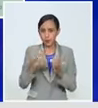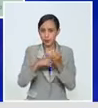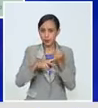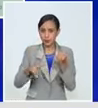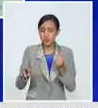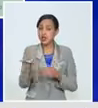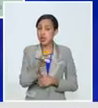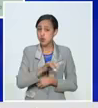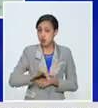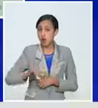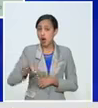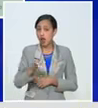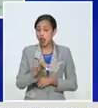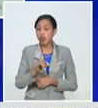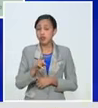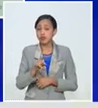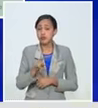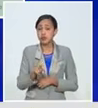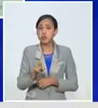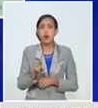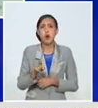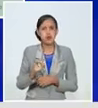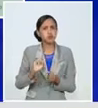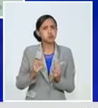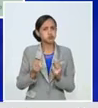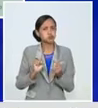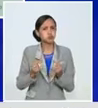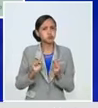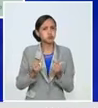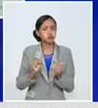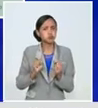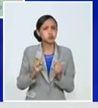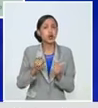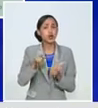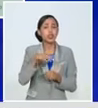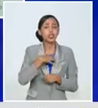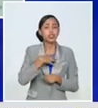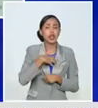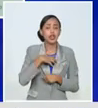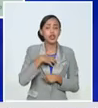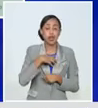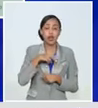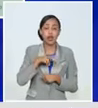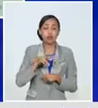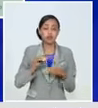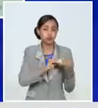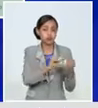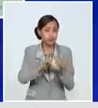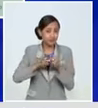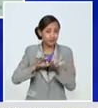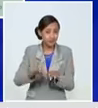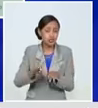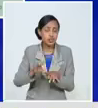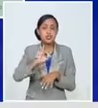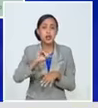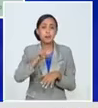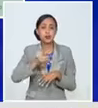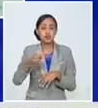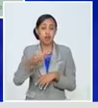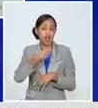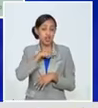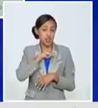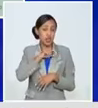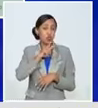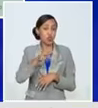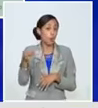que había mantenido una transmisión en los últimos días, con 6 casos ayer, 2 menos que